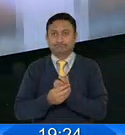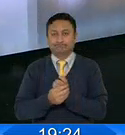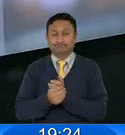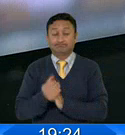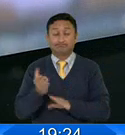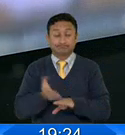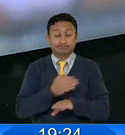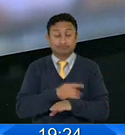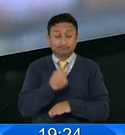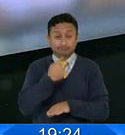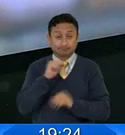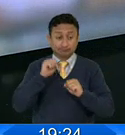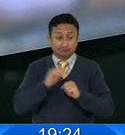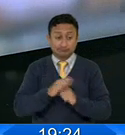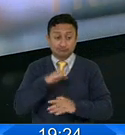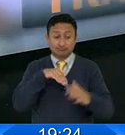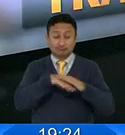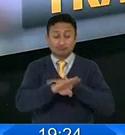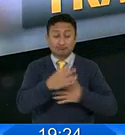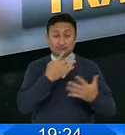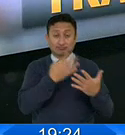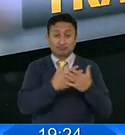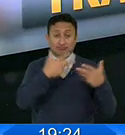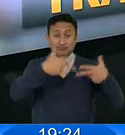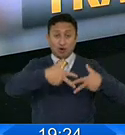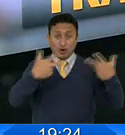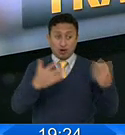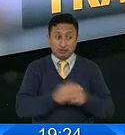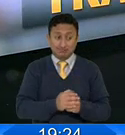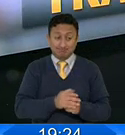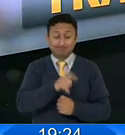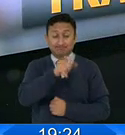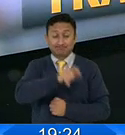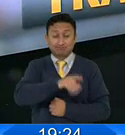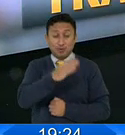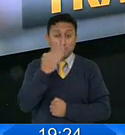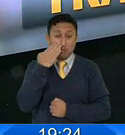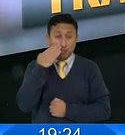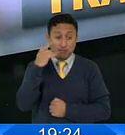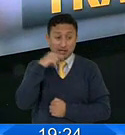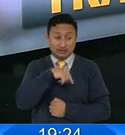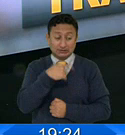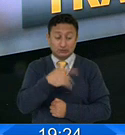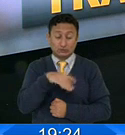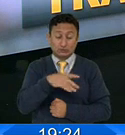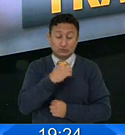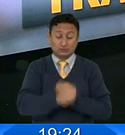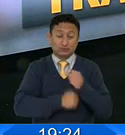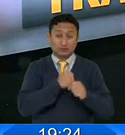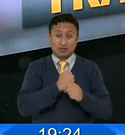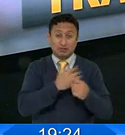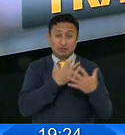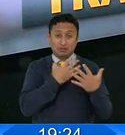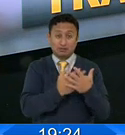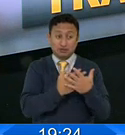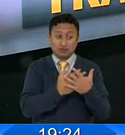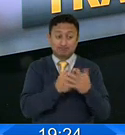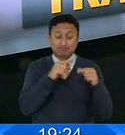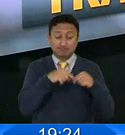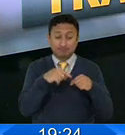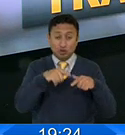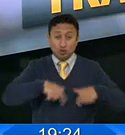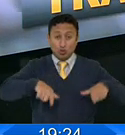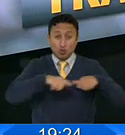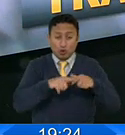como la anunciamos en la cárcel de chillogallo y madres que deben afrontar el peso de sus condenas pues ahí entre pequeños espacios